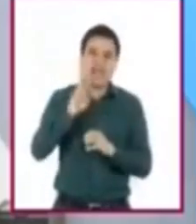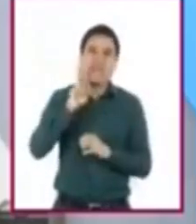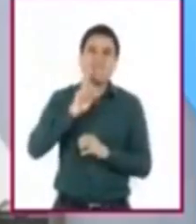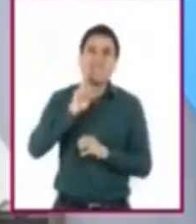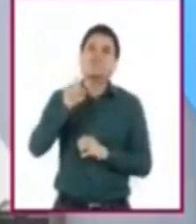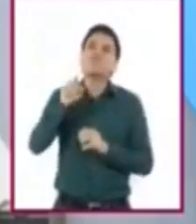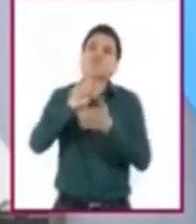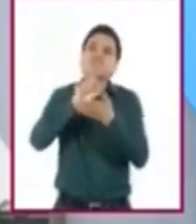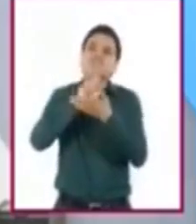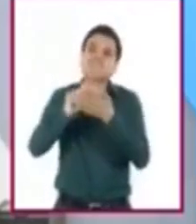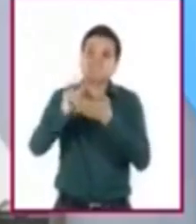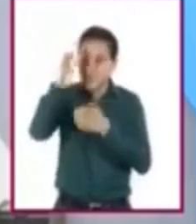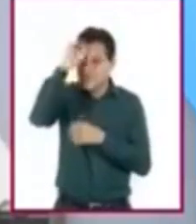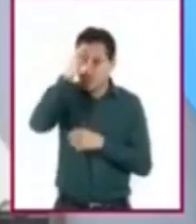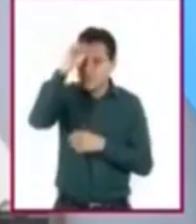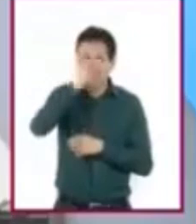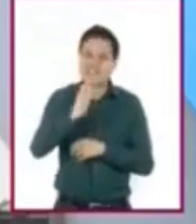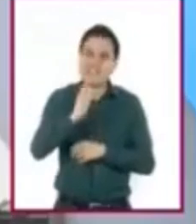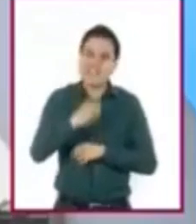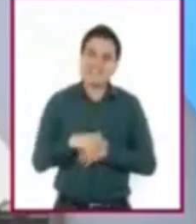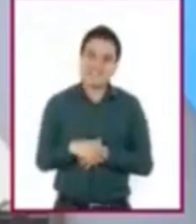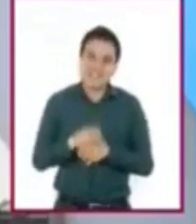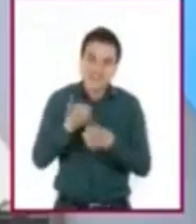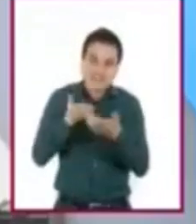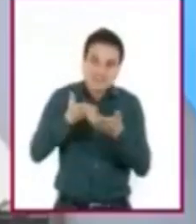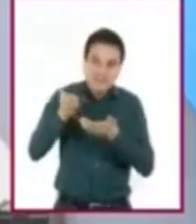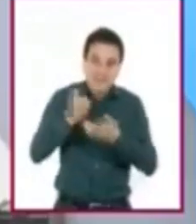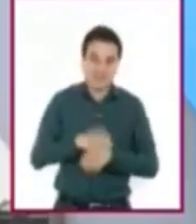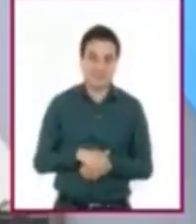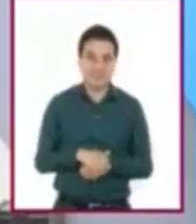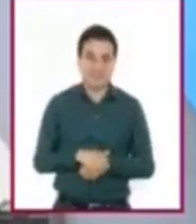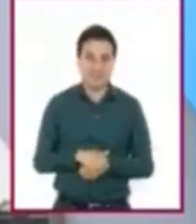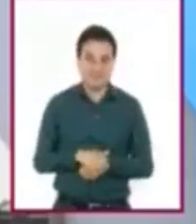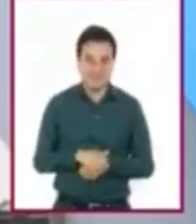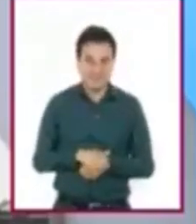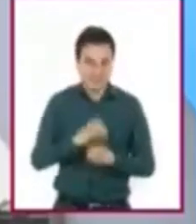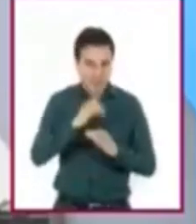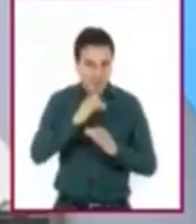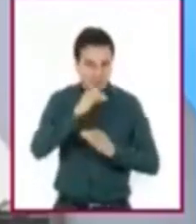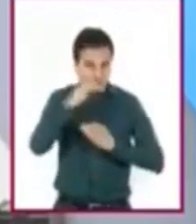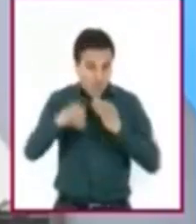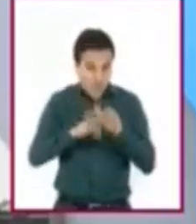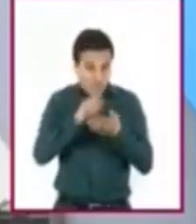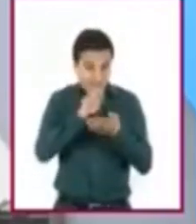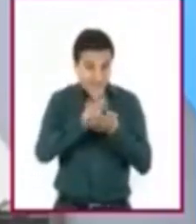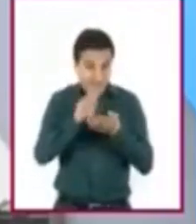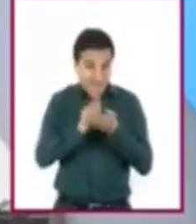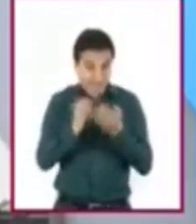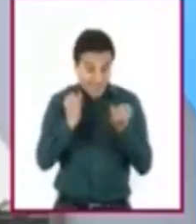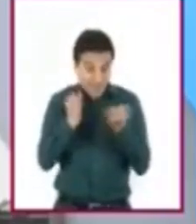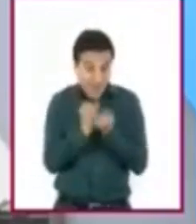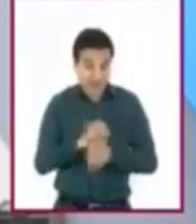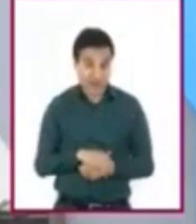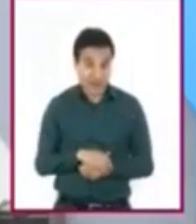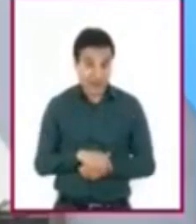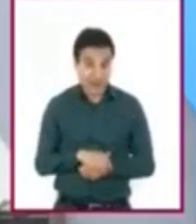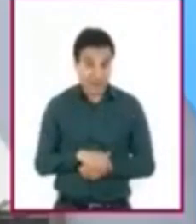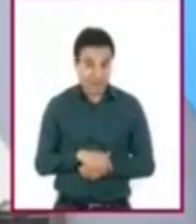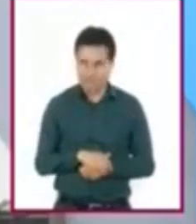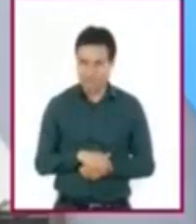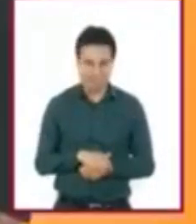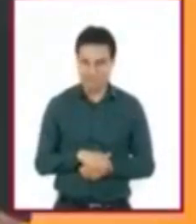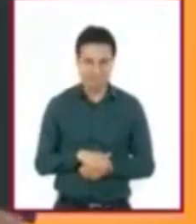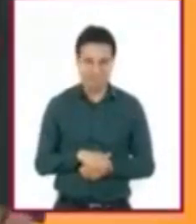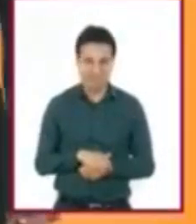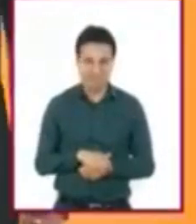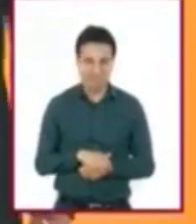sus descripciones. ¿Creen que todos hayan visto lo mismo? ¿Cómo podríamos llegar todos a una sola interpretación?